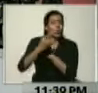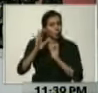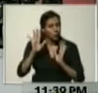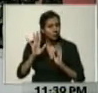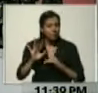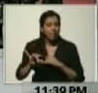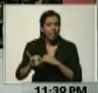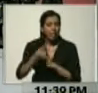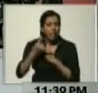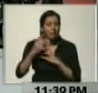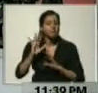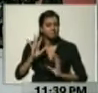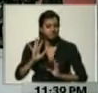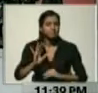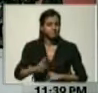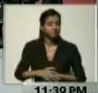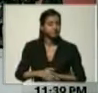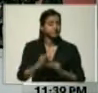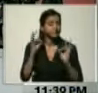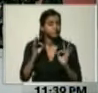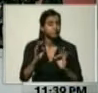duro.